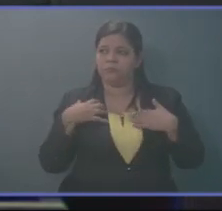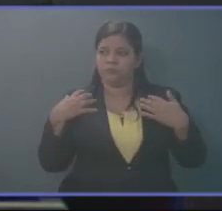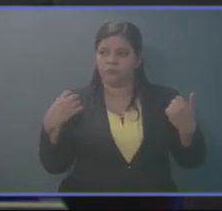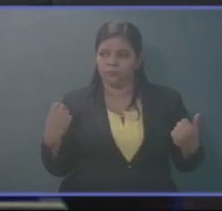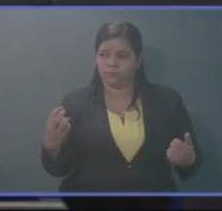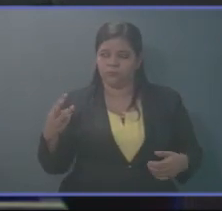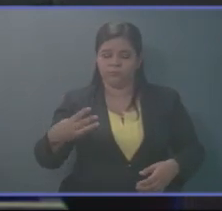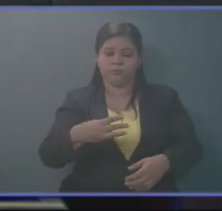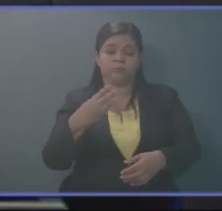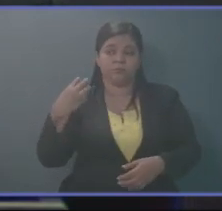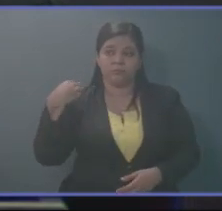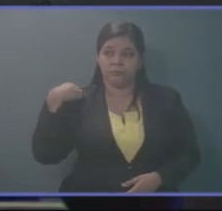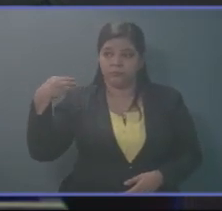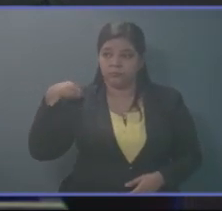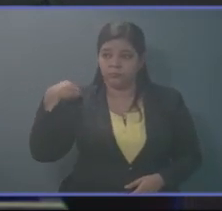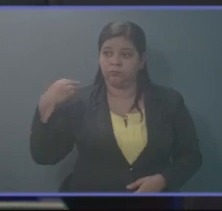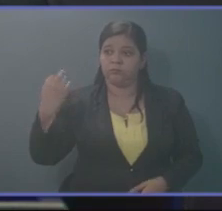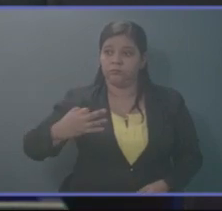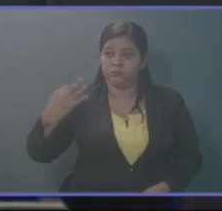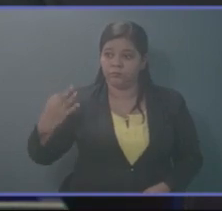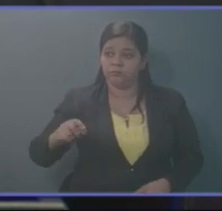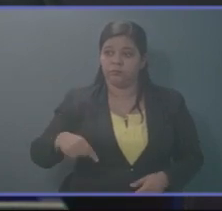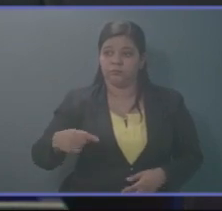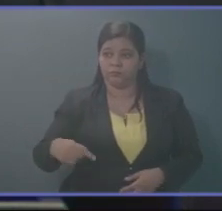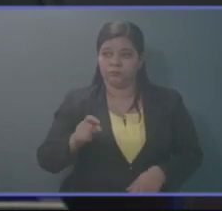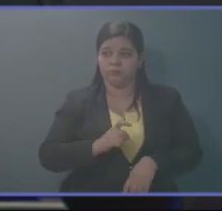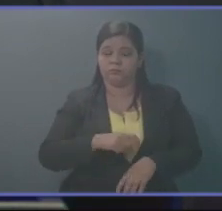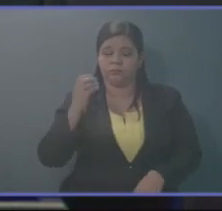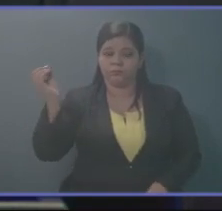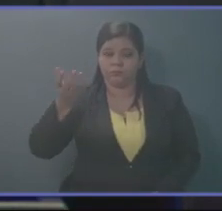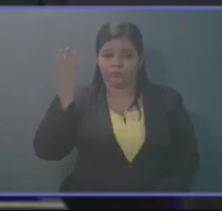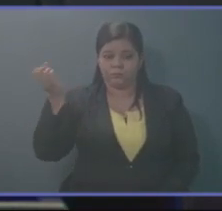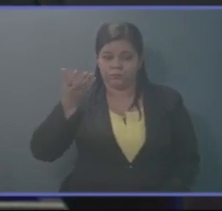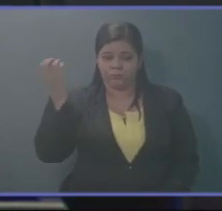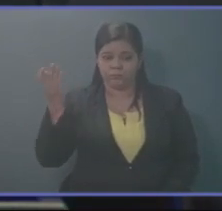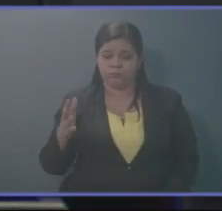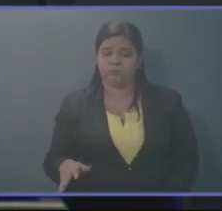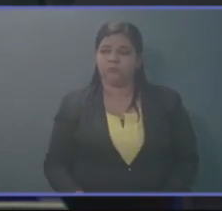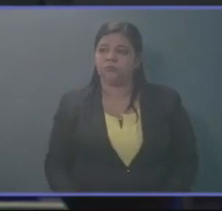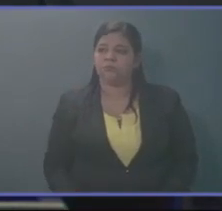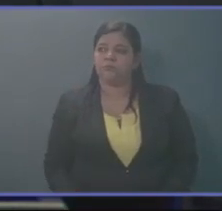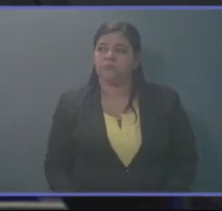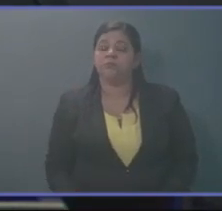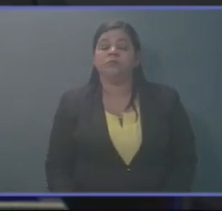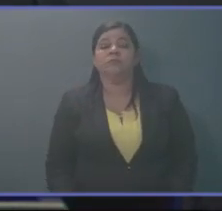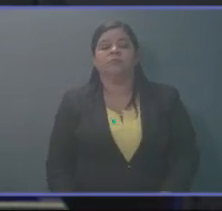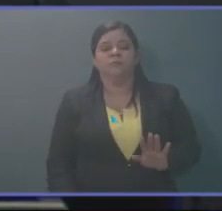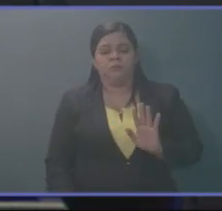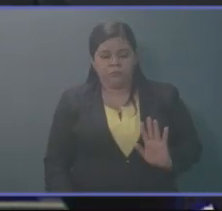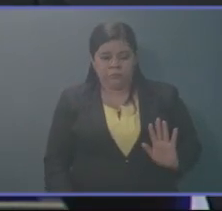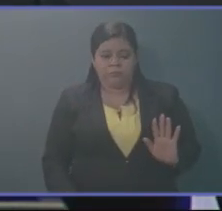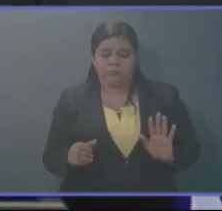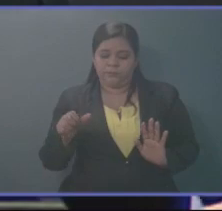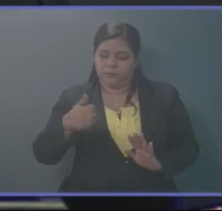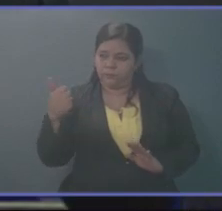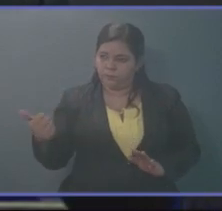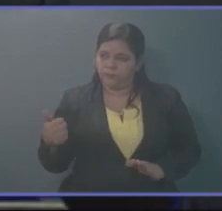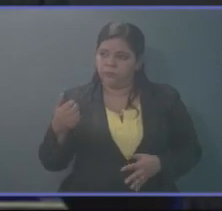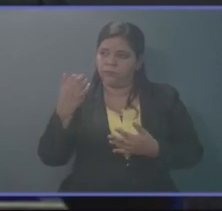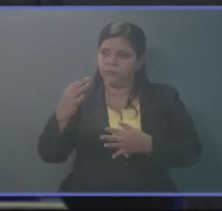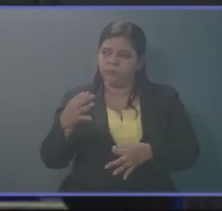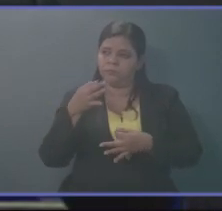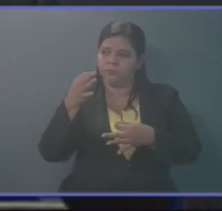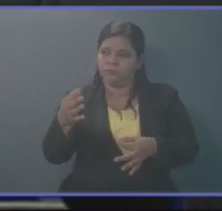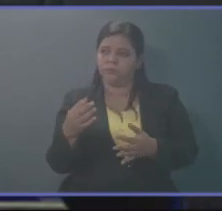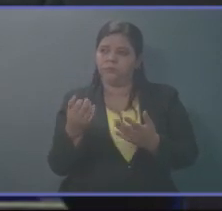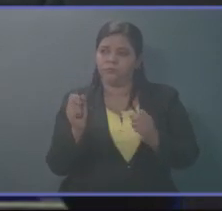que se vengan a necesitar en casos de una gravedad o de una crisis más grande. La otra es una pieza de correspondencia